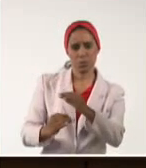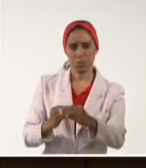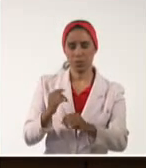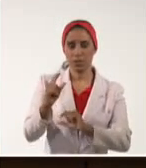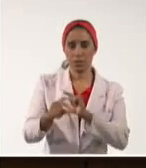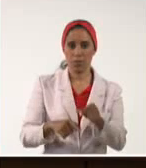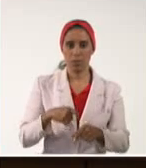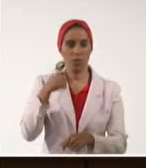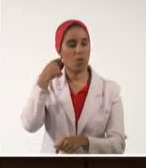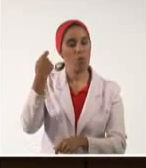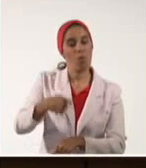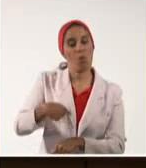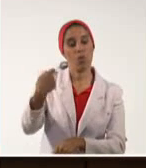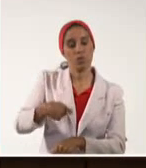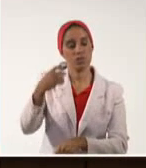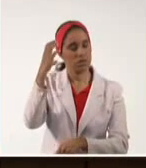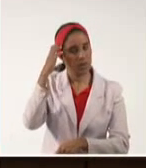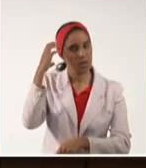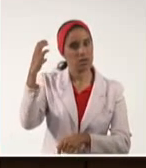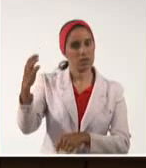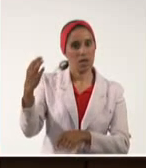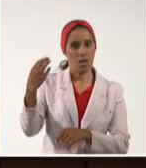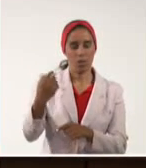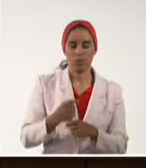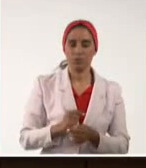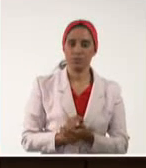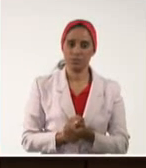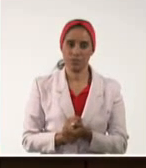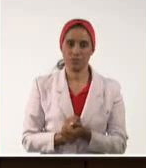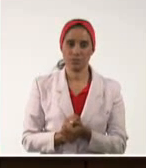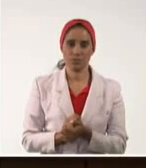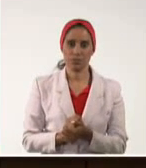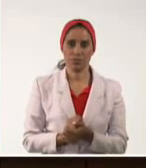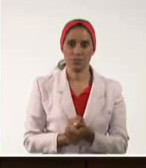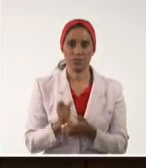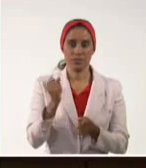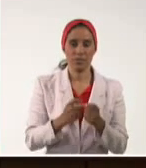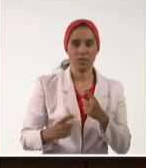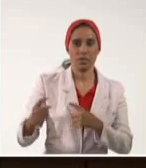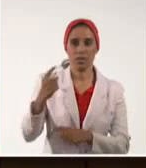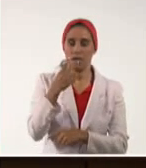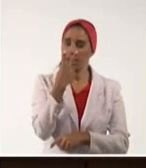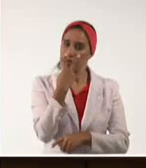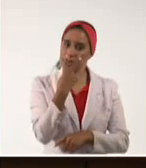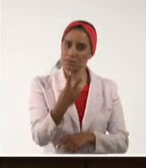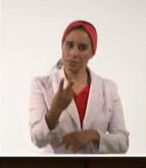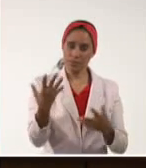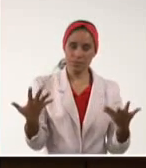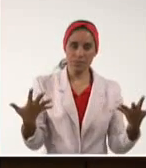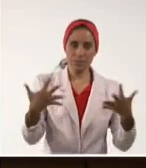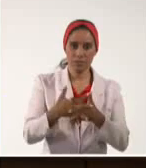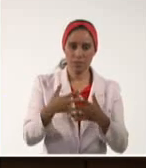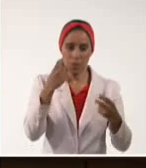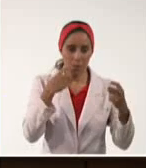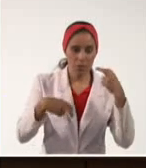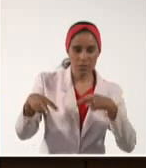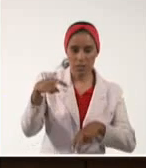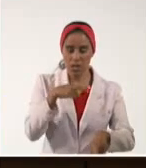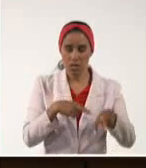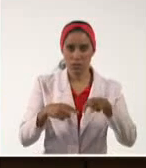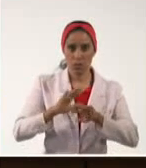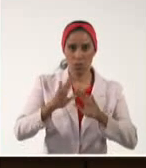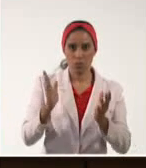justicia de los órganos del Estado, en particular los vinculados a la investigación, control y ejercicio de